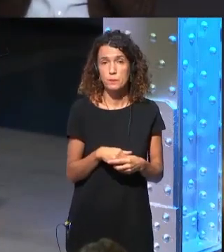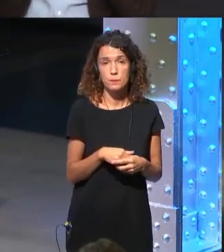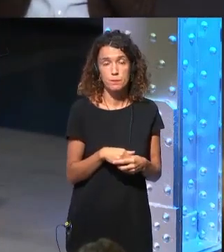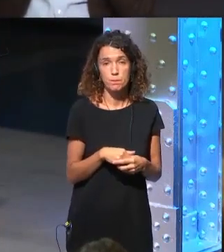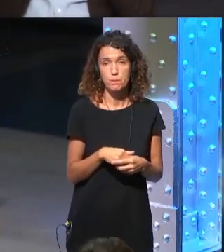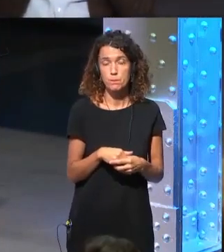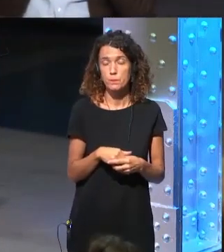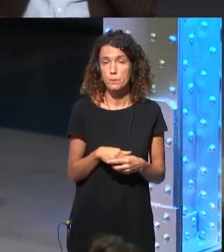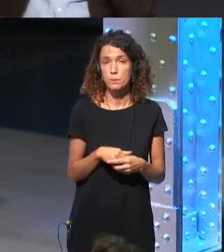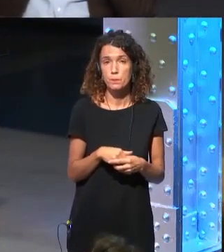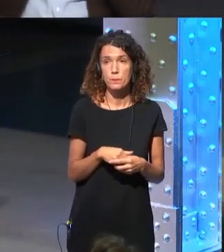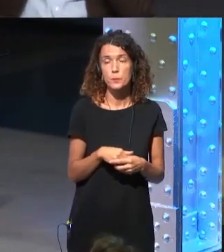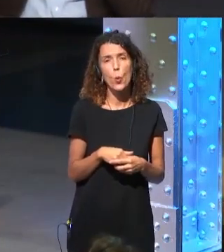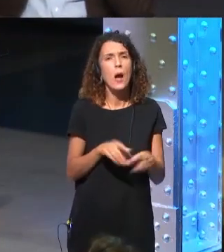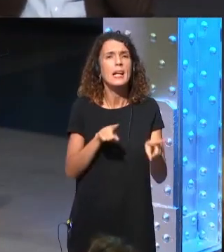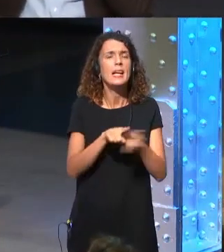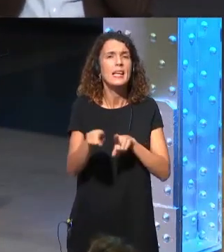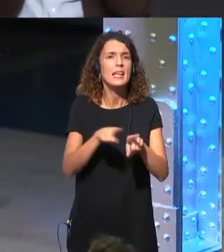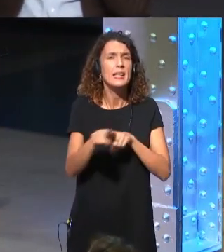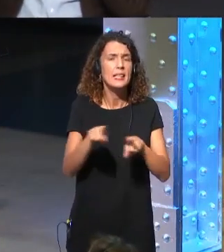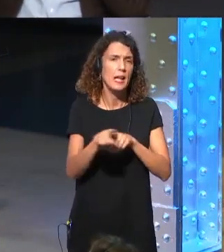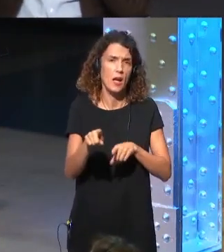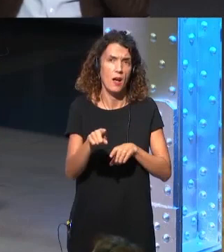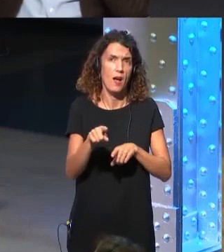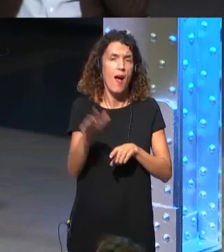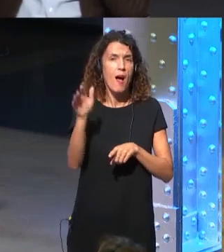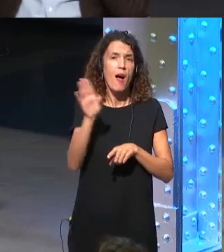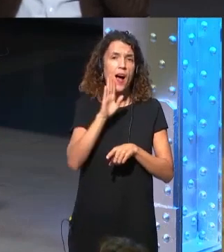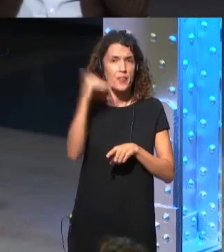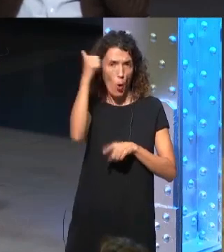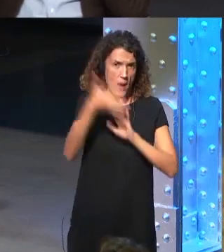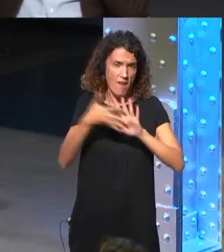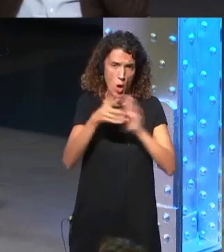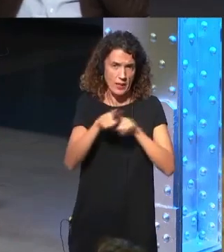nunca... Esto no es una crítica de los hombres que han hablado, ¿de acuerdo?